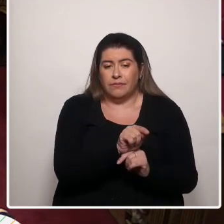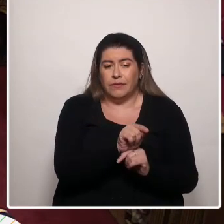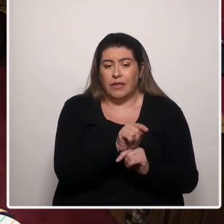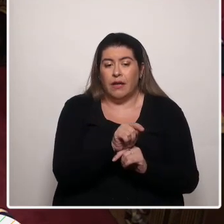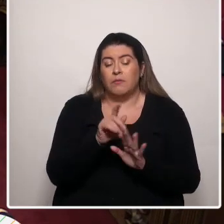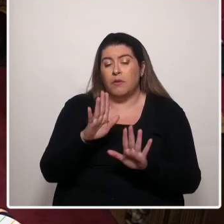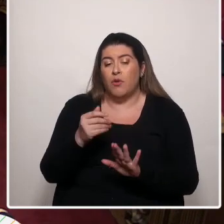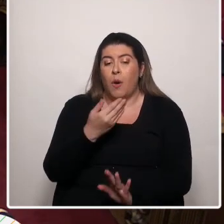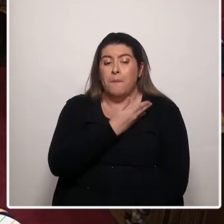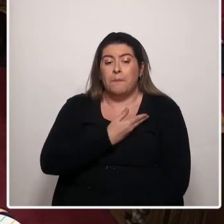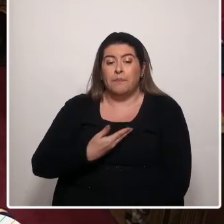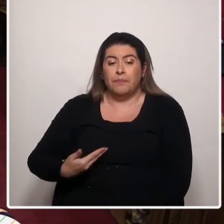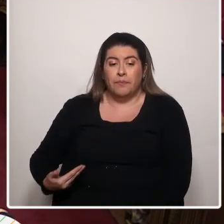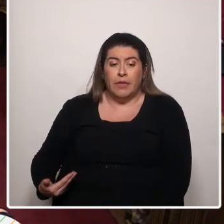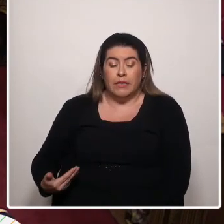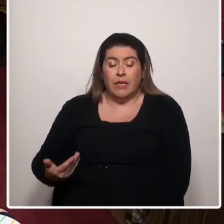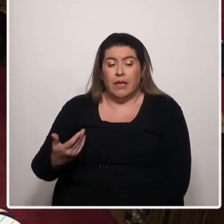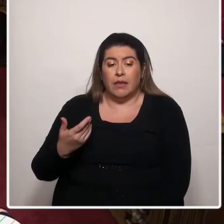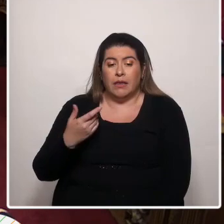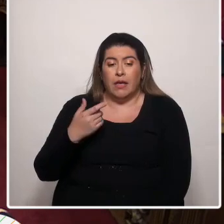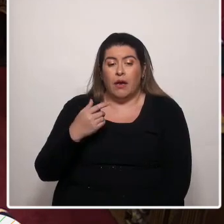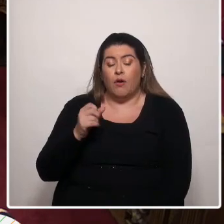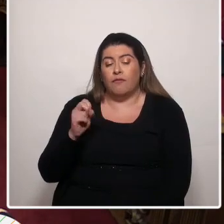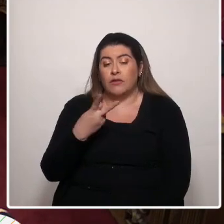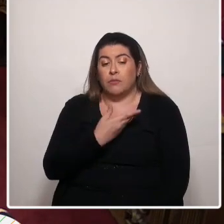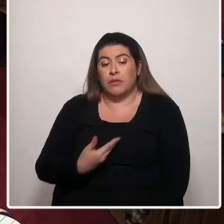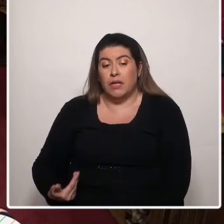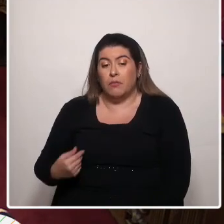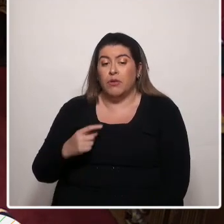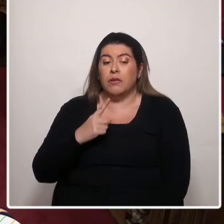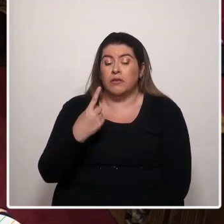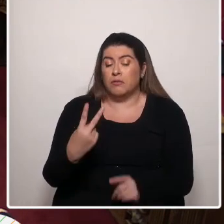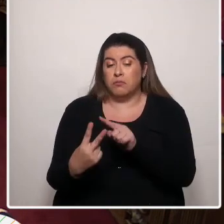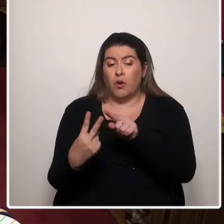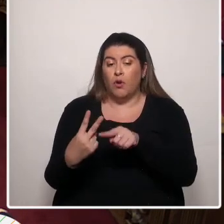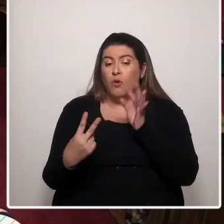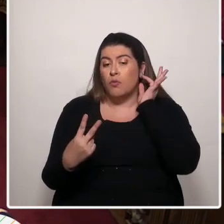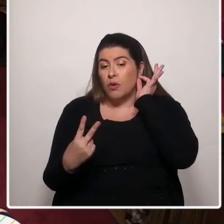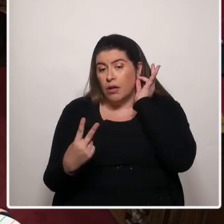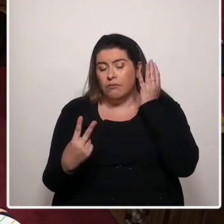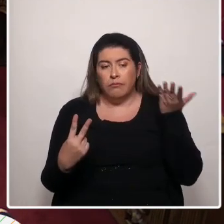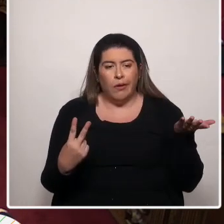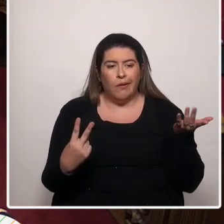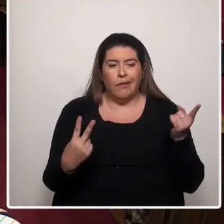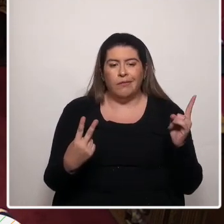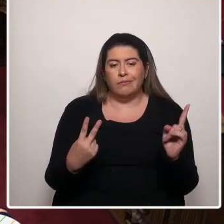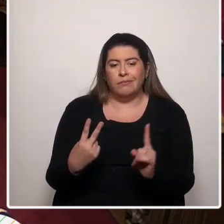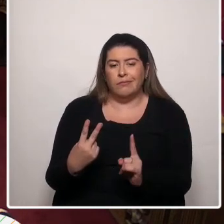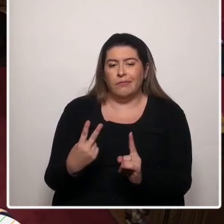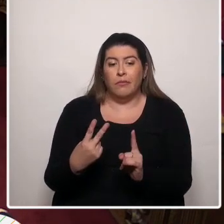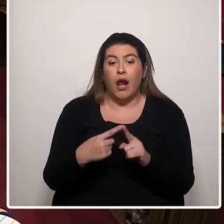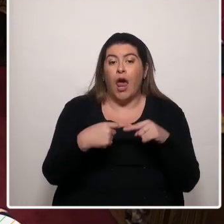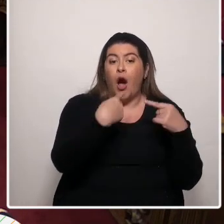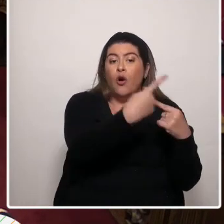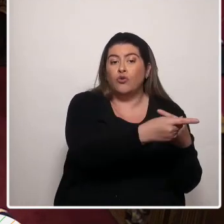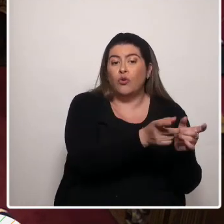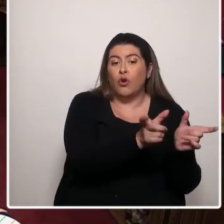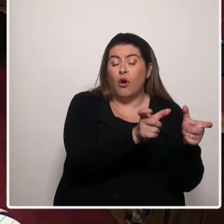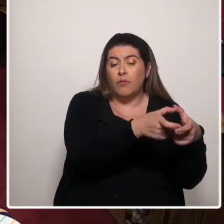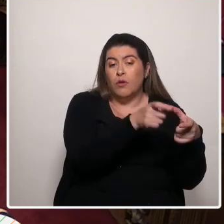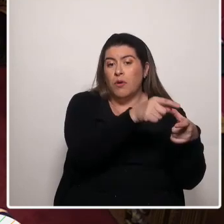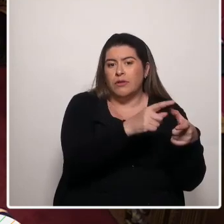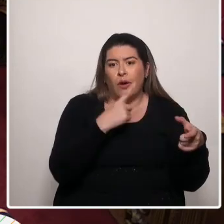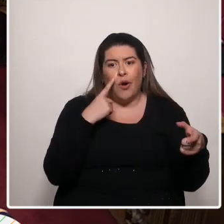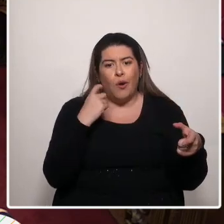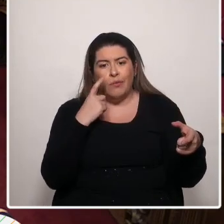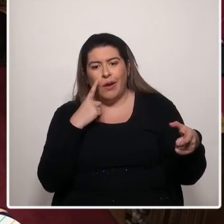vicepresidencia mujer y mujer, pero seguramente eso también da derecho al otro género a tener también presidencias hombre-hombres. Y creo que